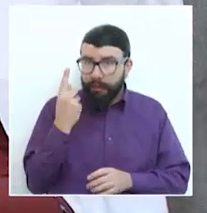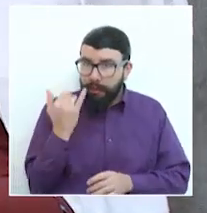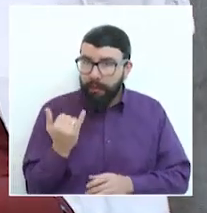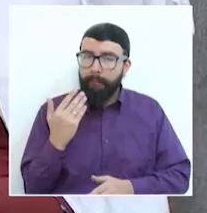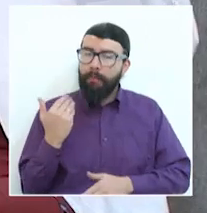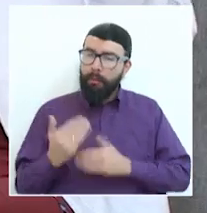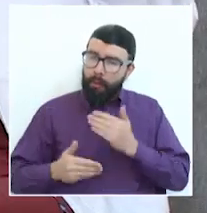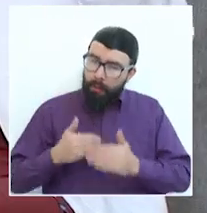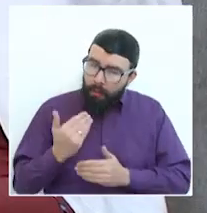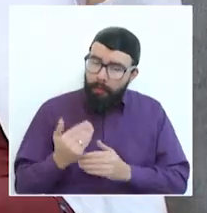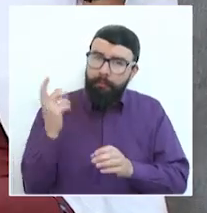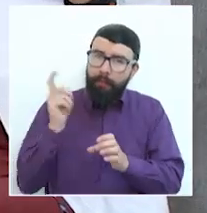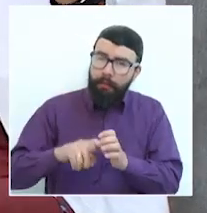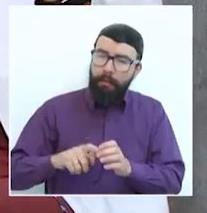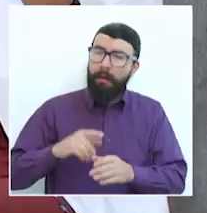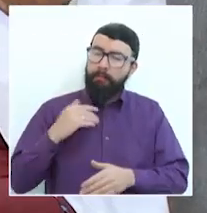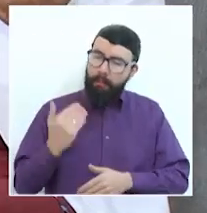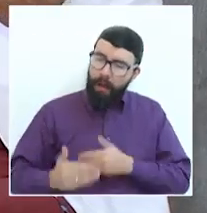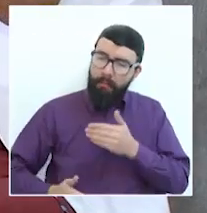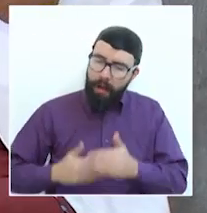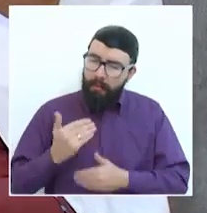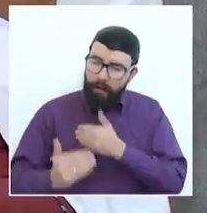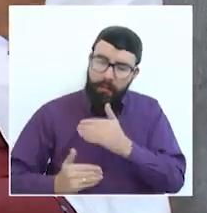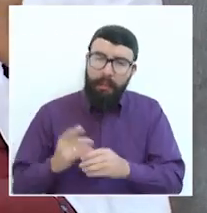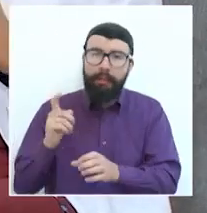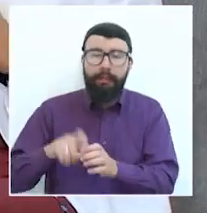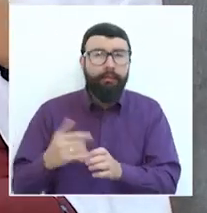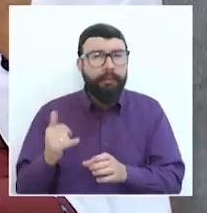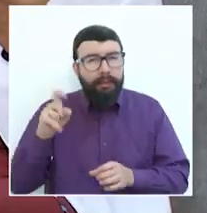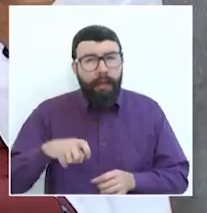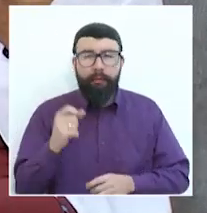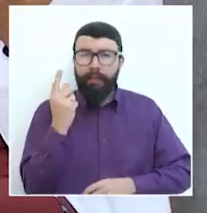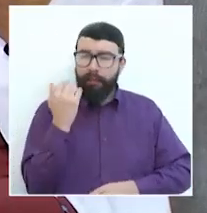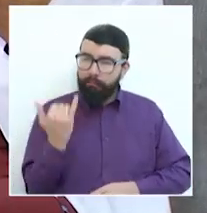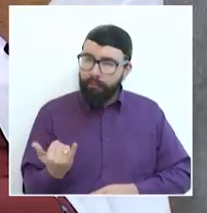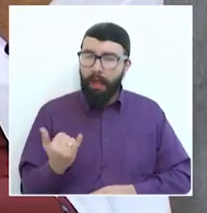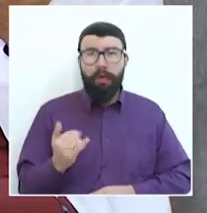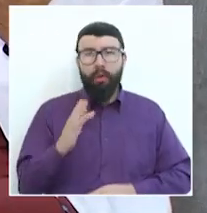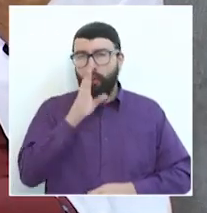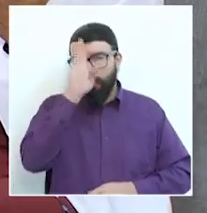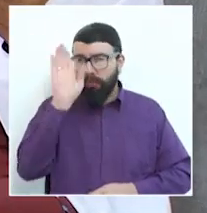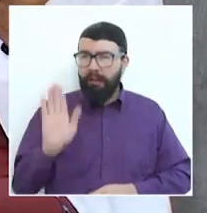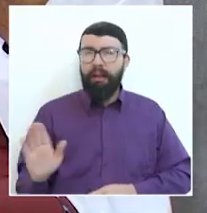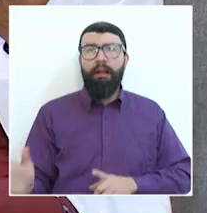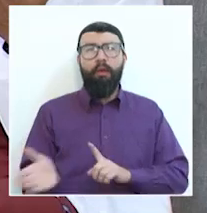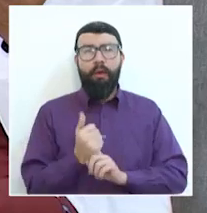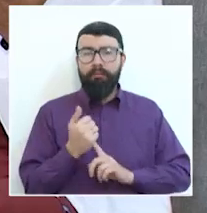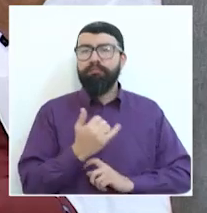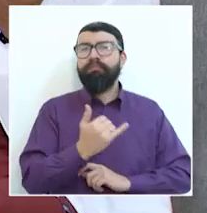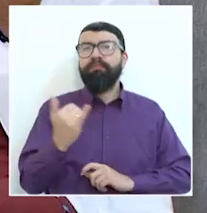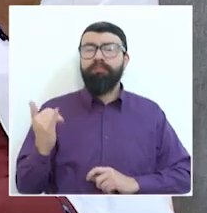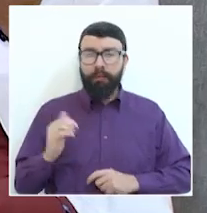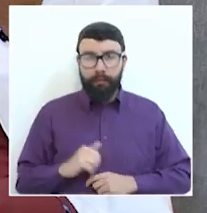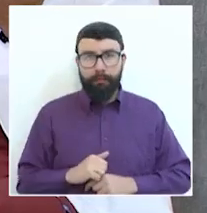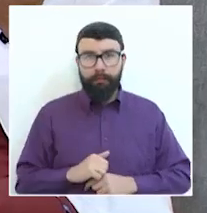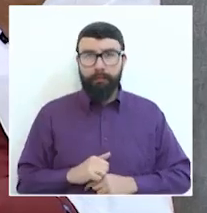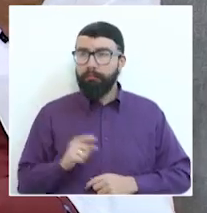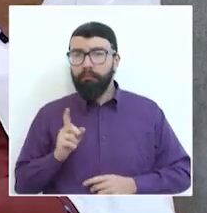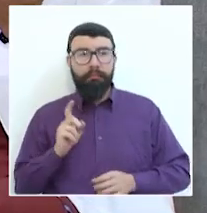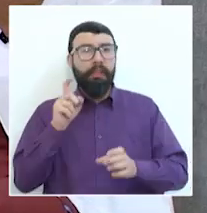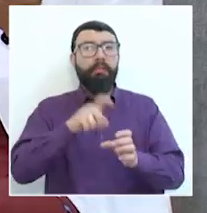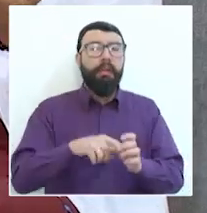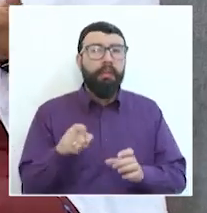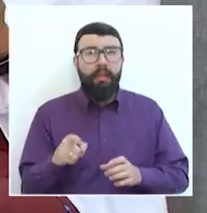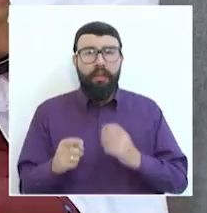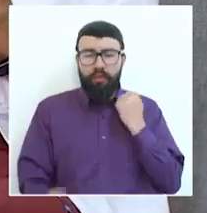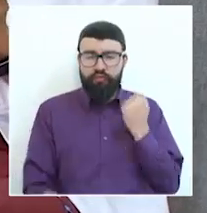que va de poco a poco, que hay que entender, y es muy común encontrarlo, y es que van al gimnasio